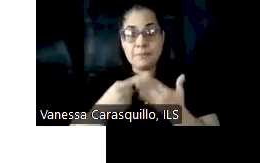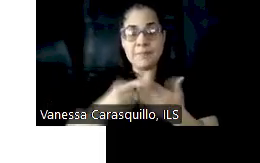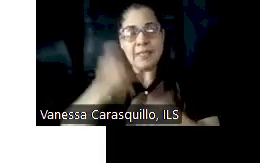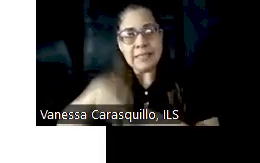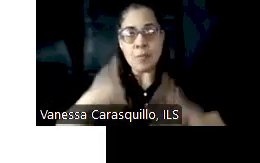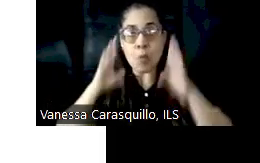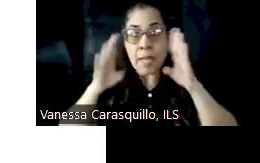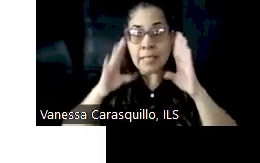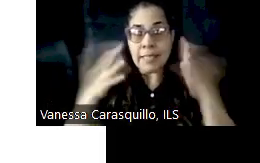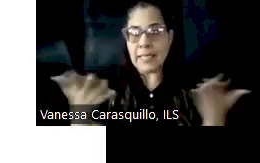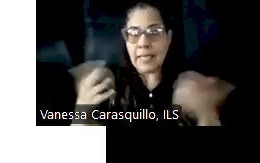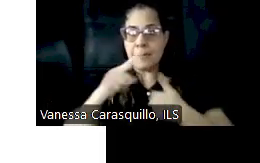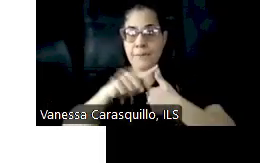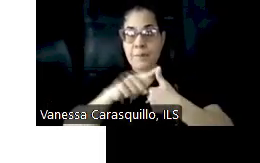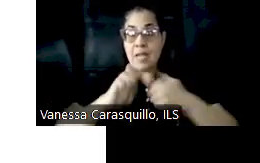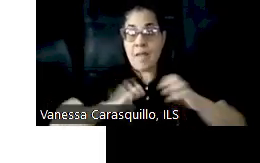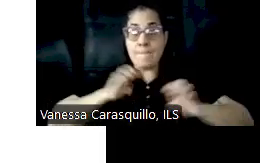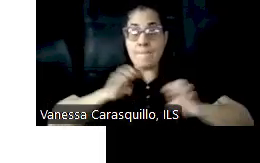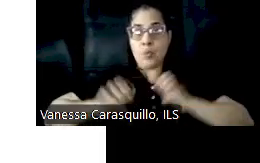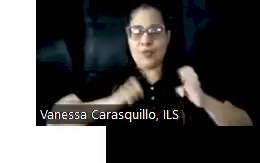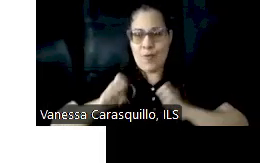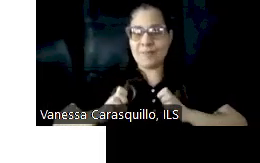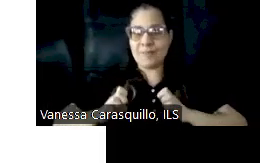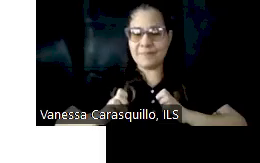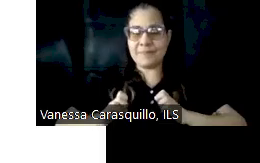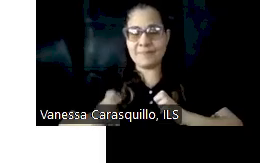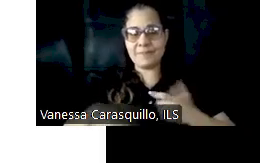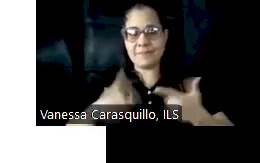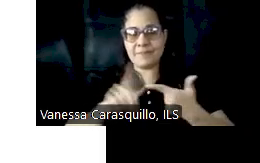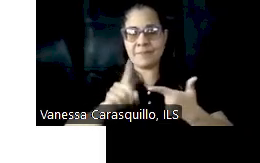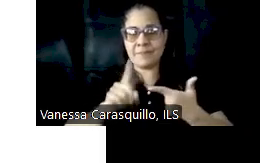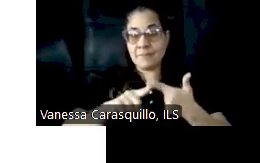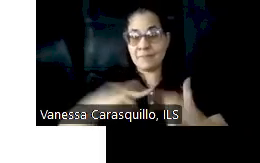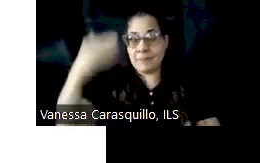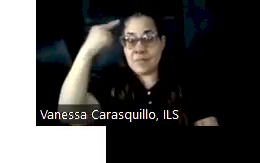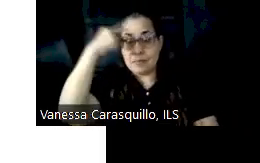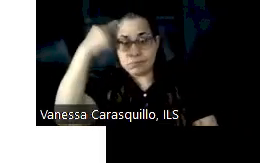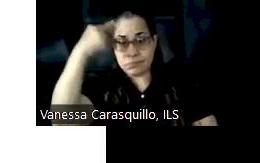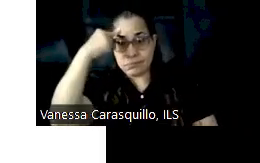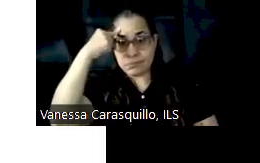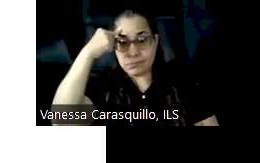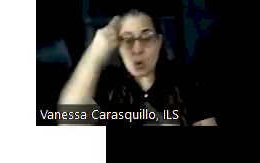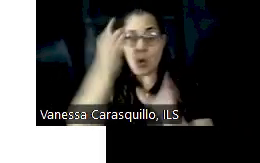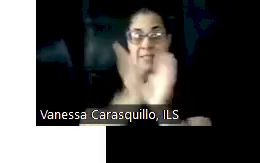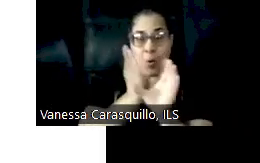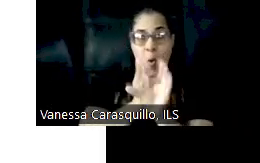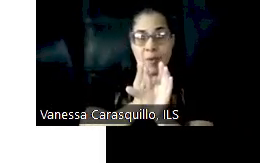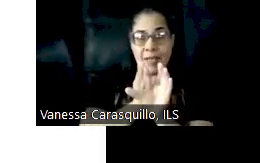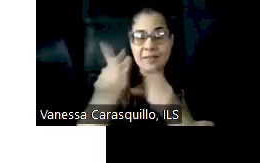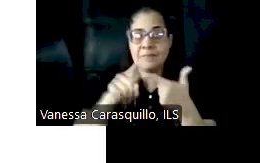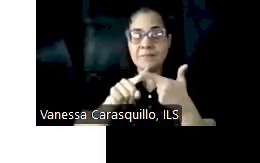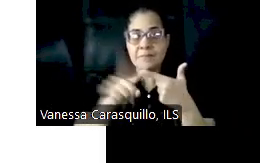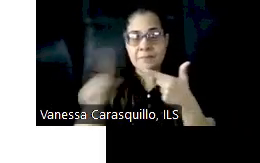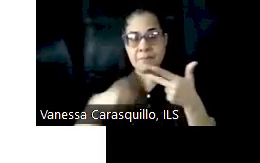dimensión emocional de la persona, la dimensión cognitiva o psicológica de la persona, la